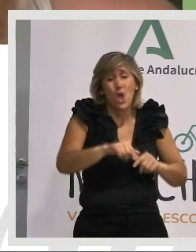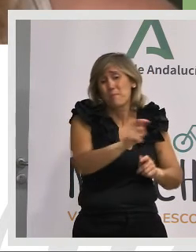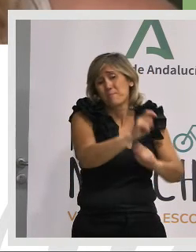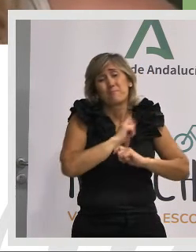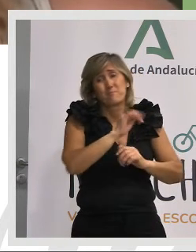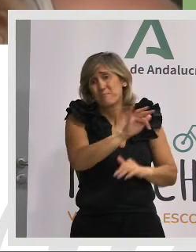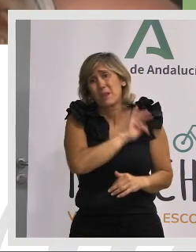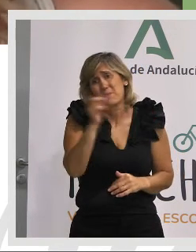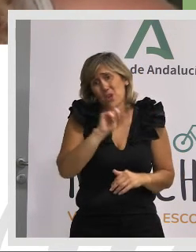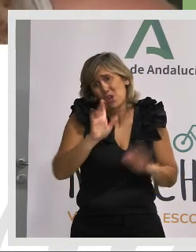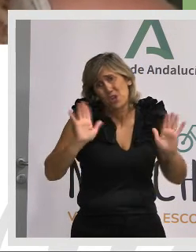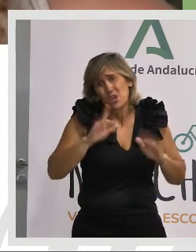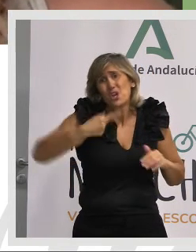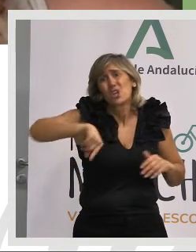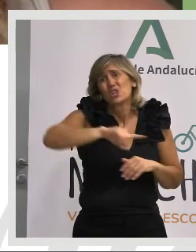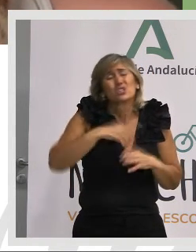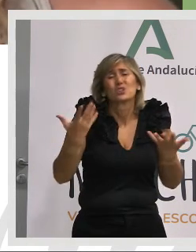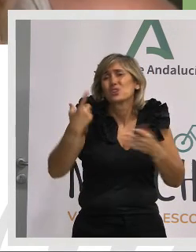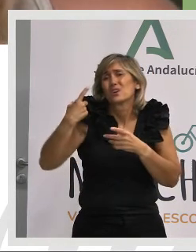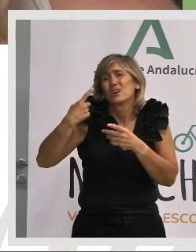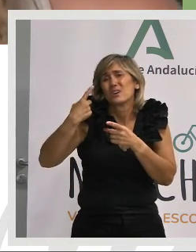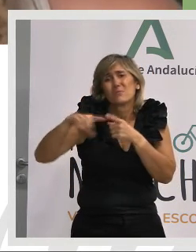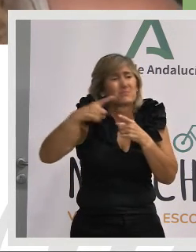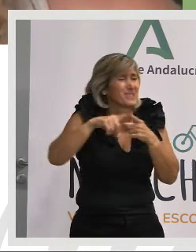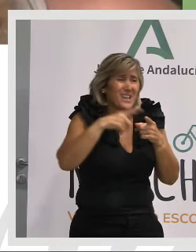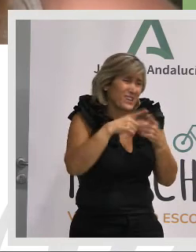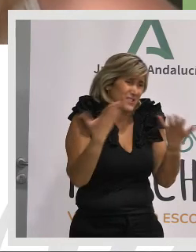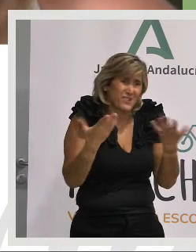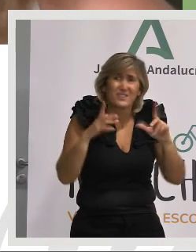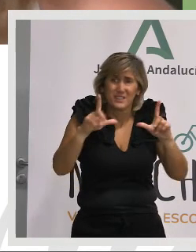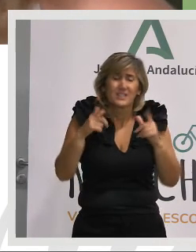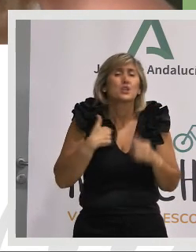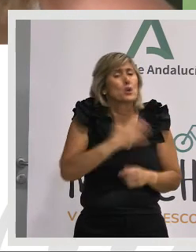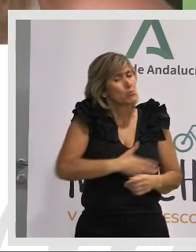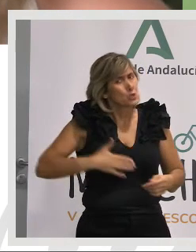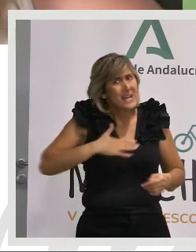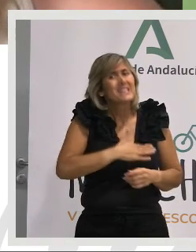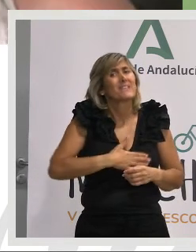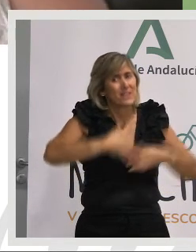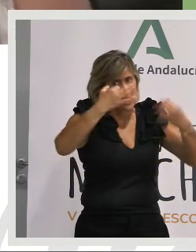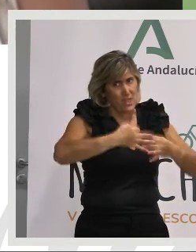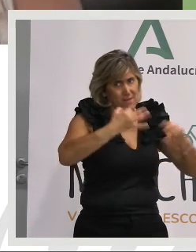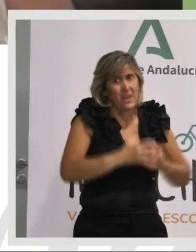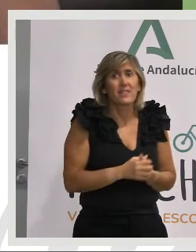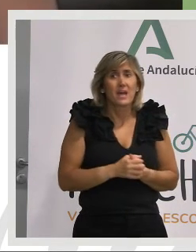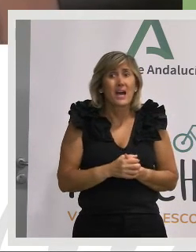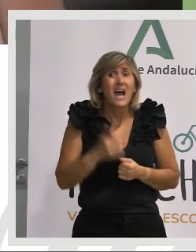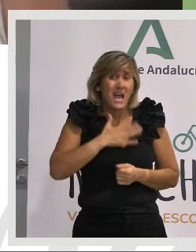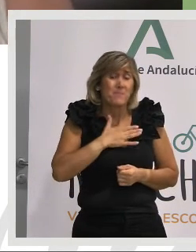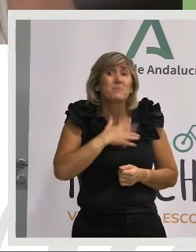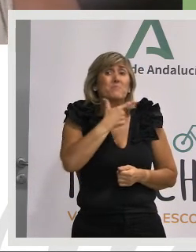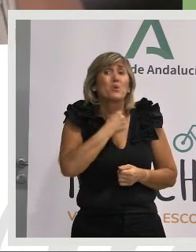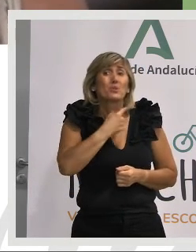pues estamos muy agradecidos por corazón y muy satisfechos, de verdad. Me